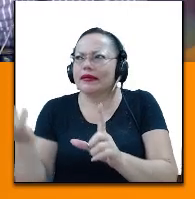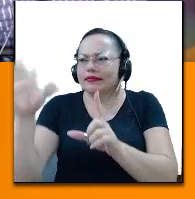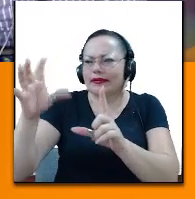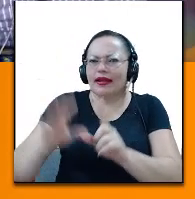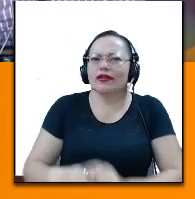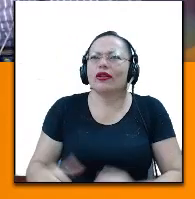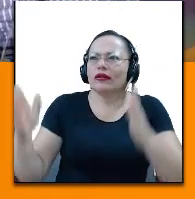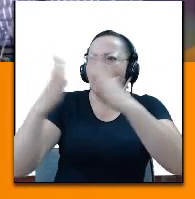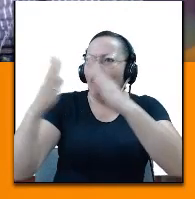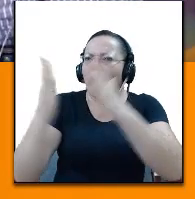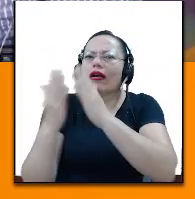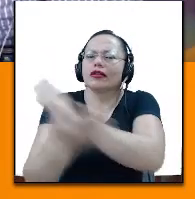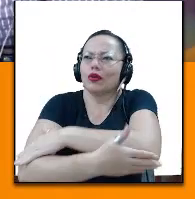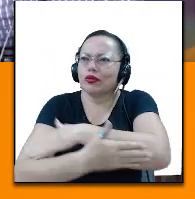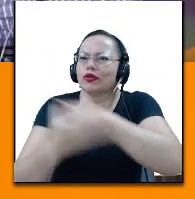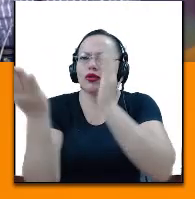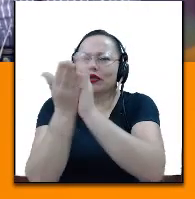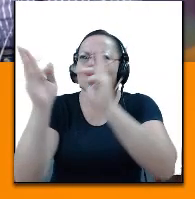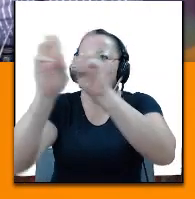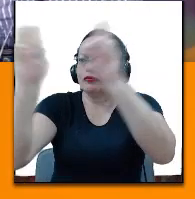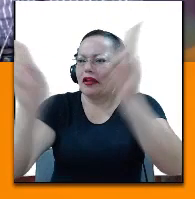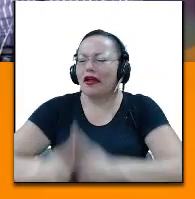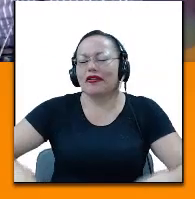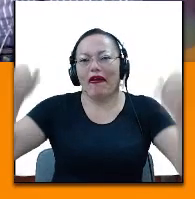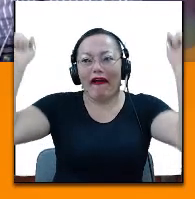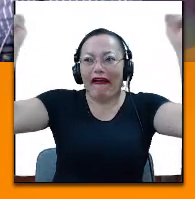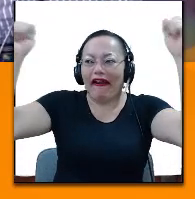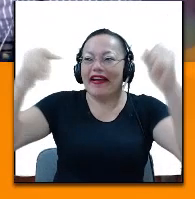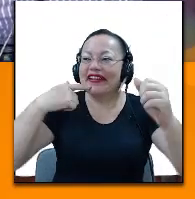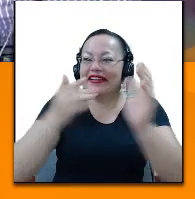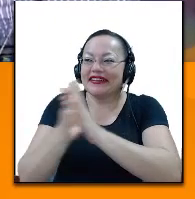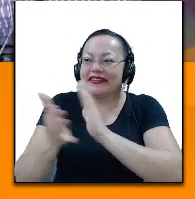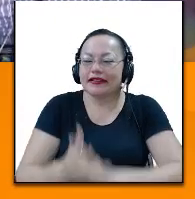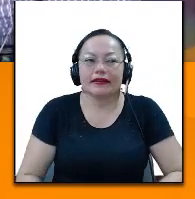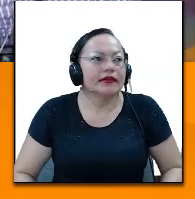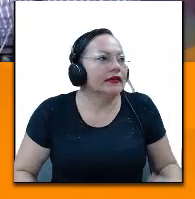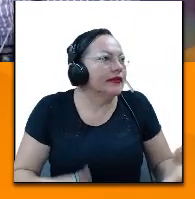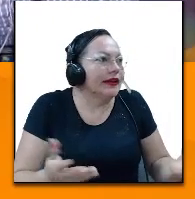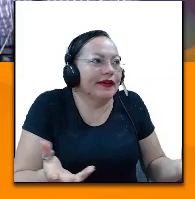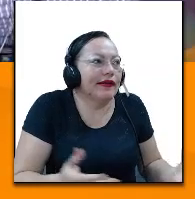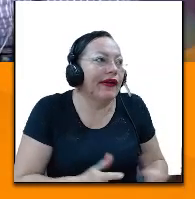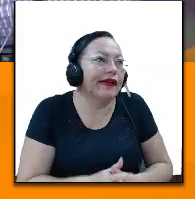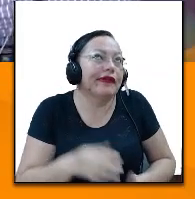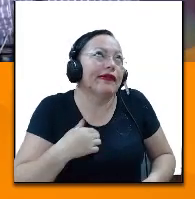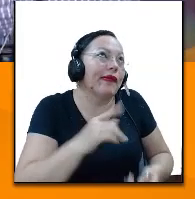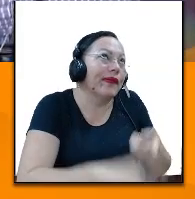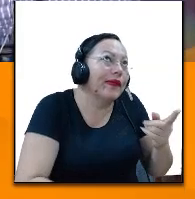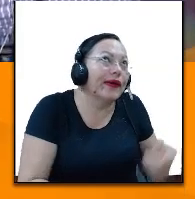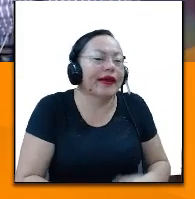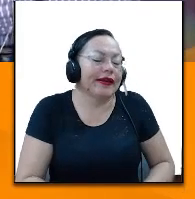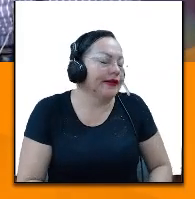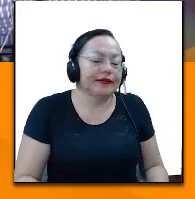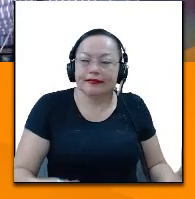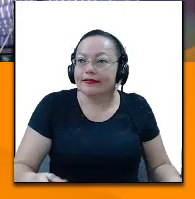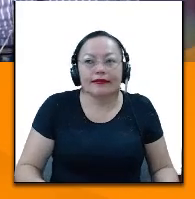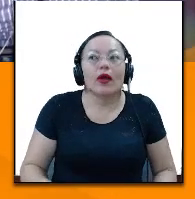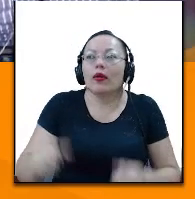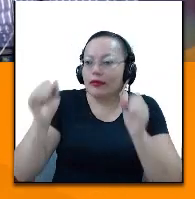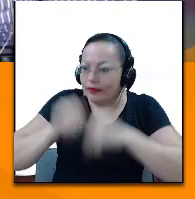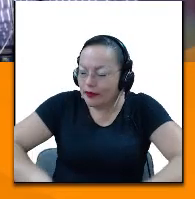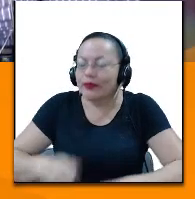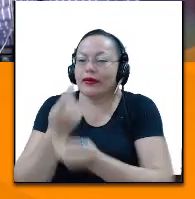casa virtualmente y lo logró. Entonces, mira, no hay excusa. Los resultados. Exacto, no hay excusa. No hay excusa.